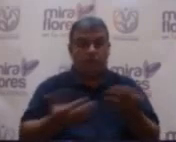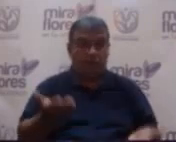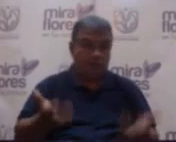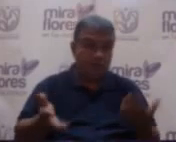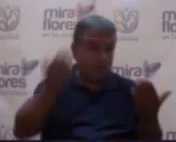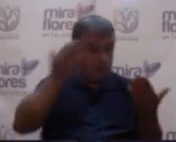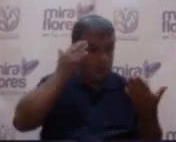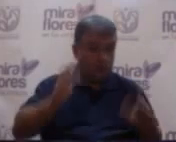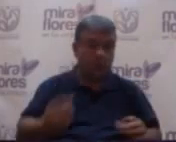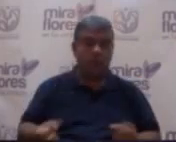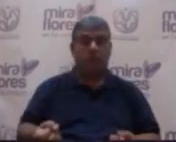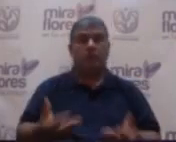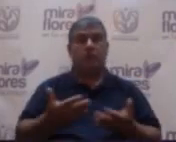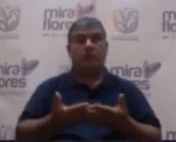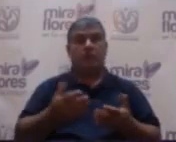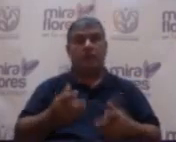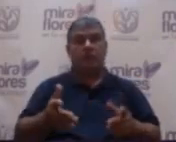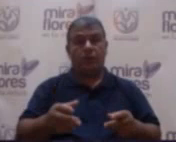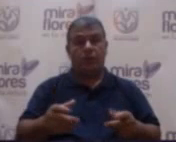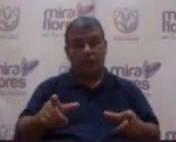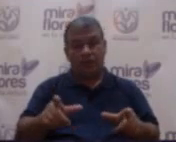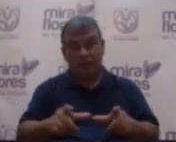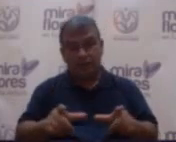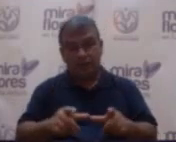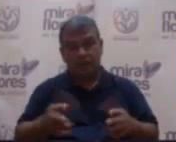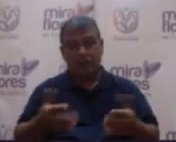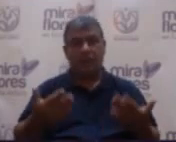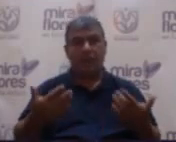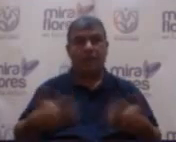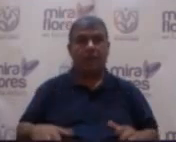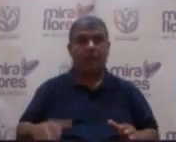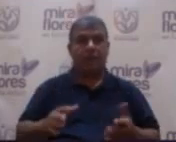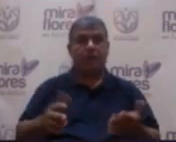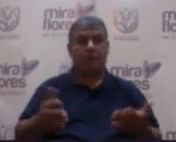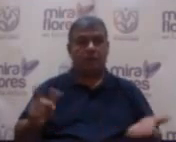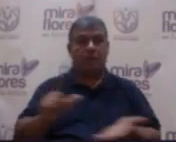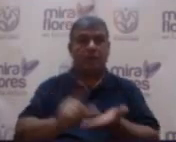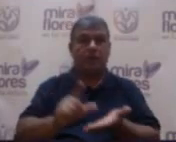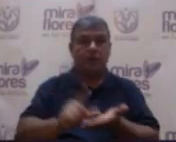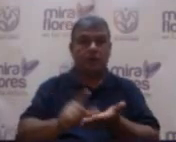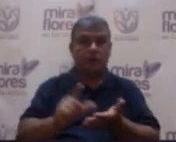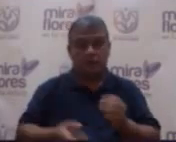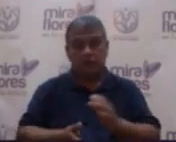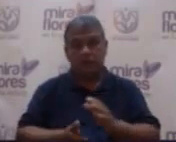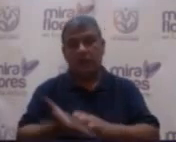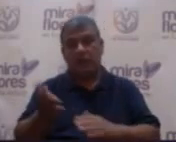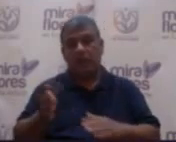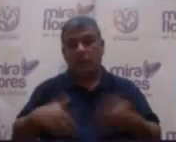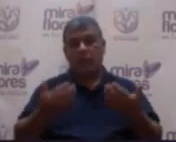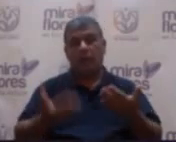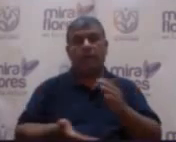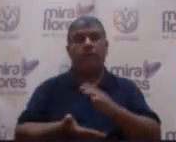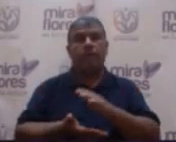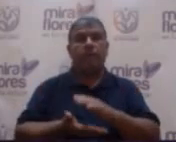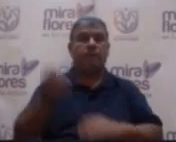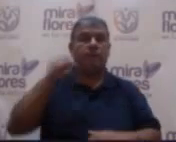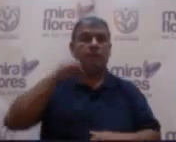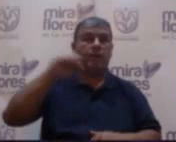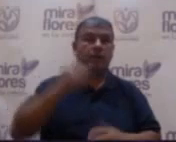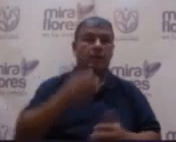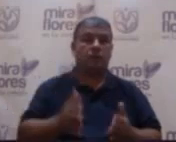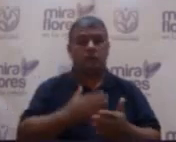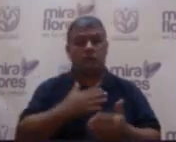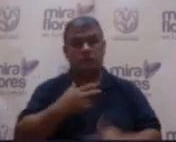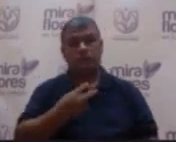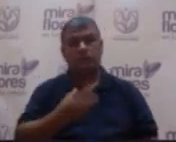no se dé y me han dado una licencia y yo me quedo, digamos, en Lima sin haber podido viajar. Entonces, me gustaría que